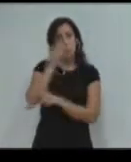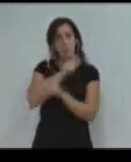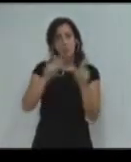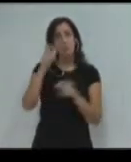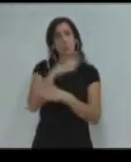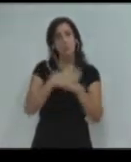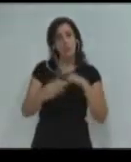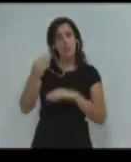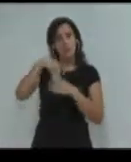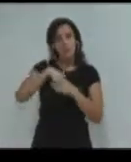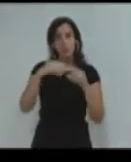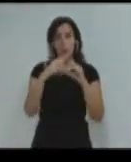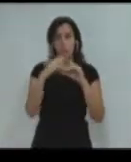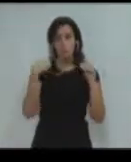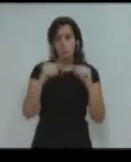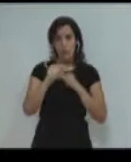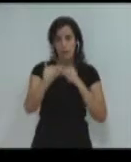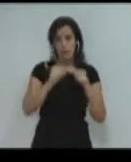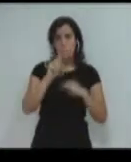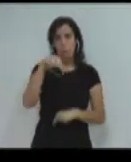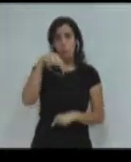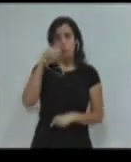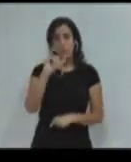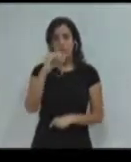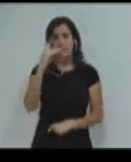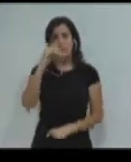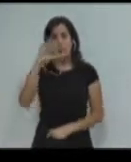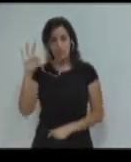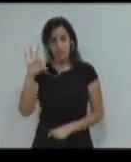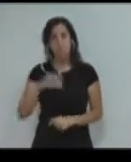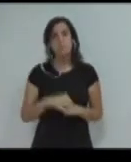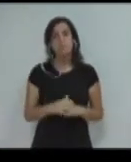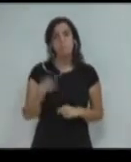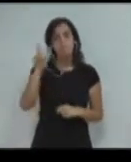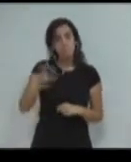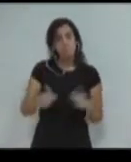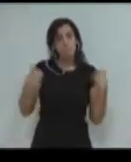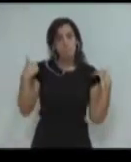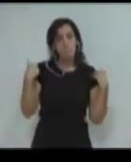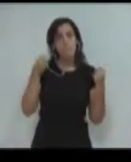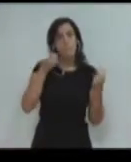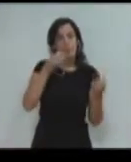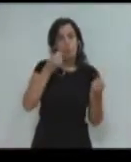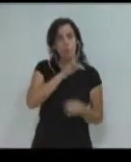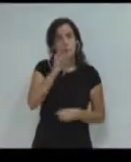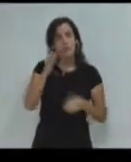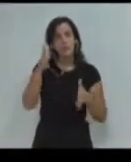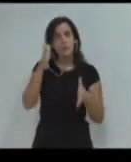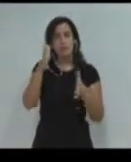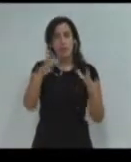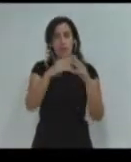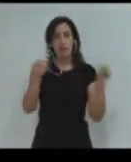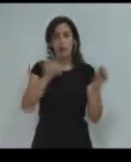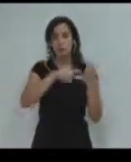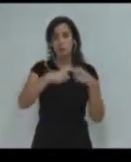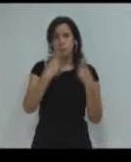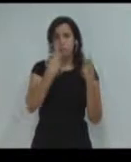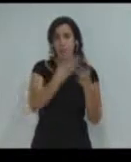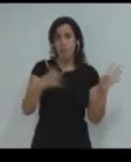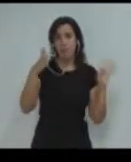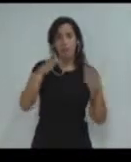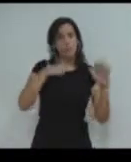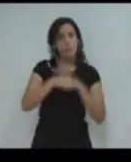Discapacidad de la UNIDIS. Ella se encarga de informar y asesorar a la comunidad universitaria sobre la